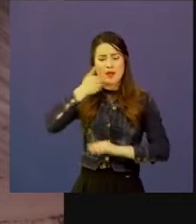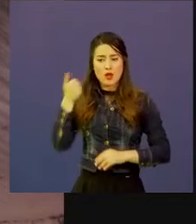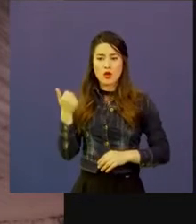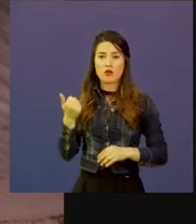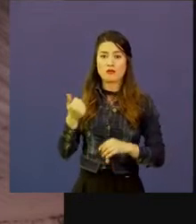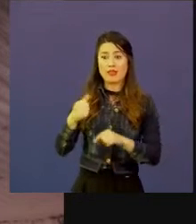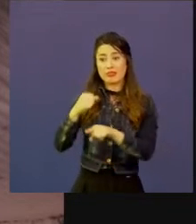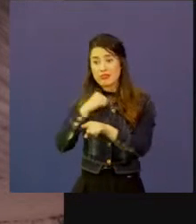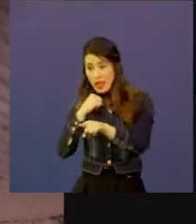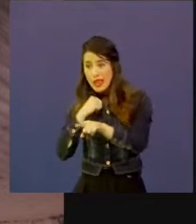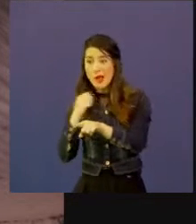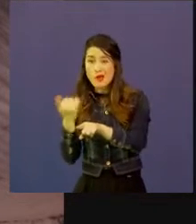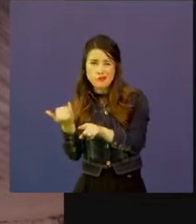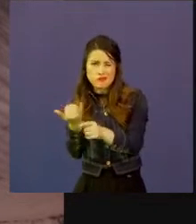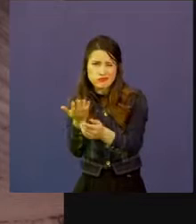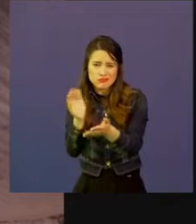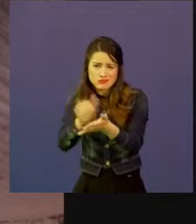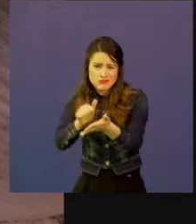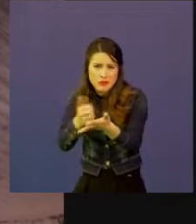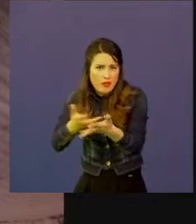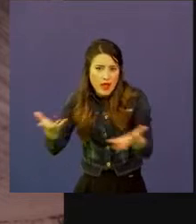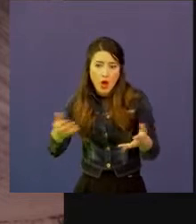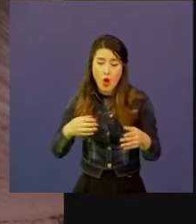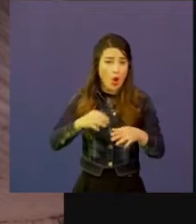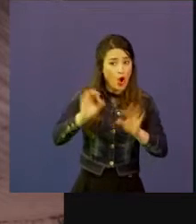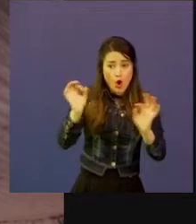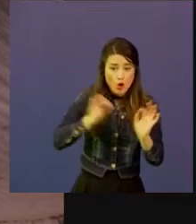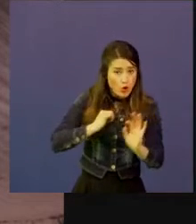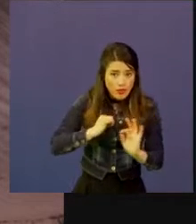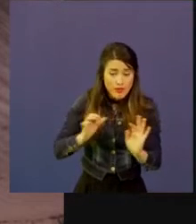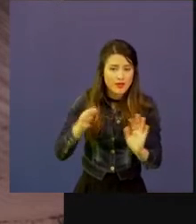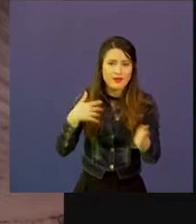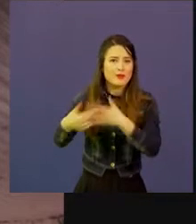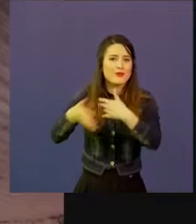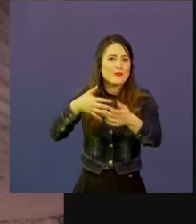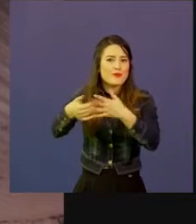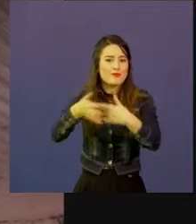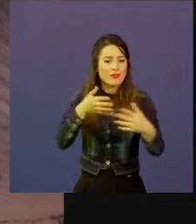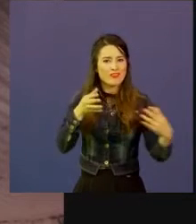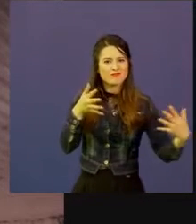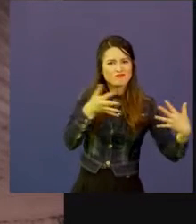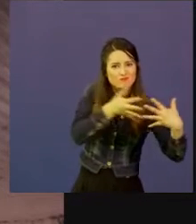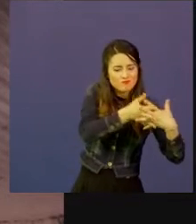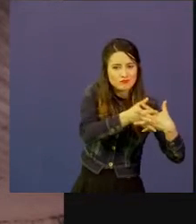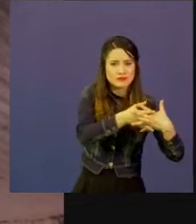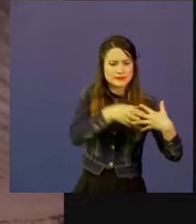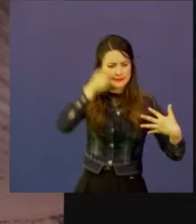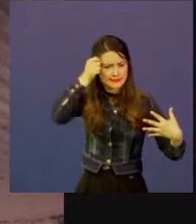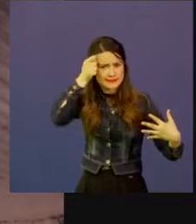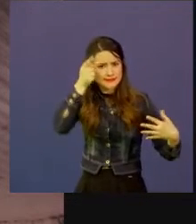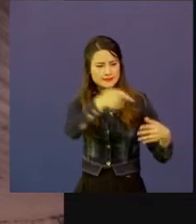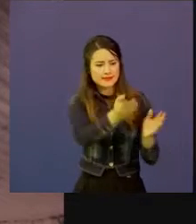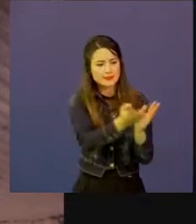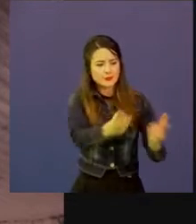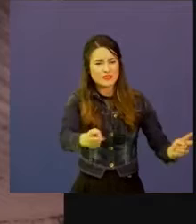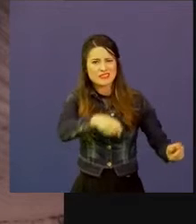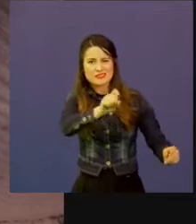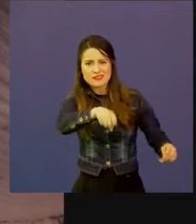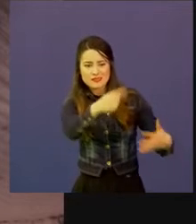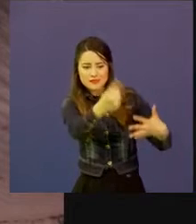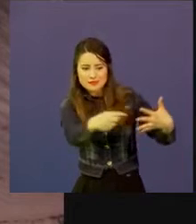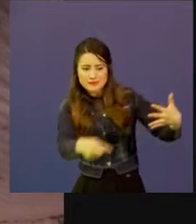tengan disponibles en su aula y en sus instituciones y que además, considerando las necesidades de los estudiantes, puedan